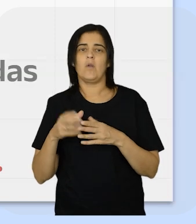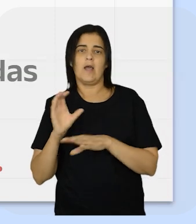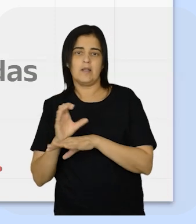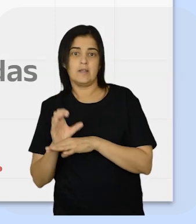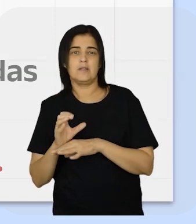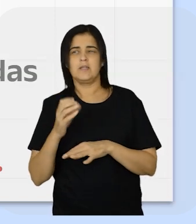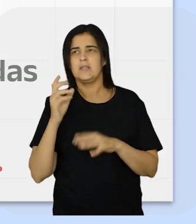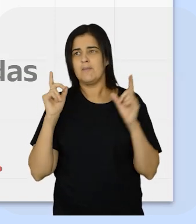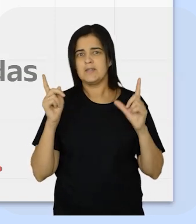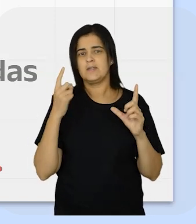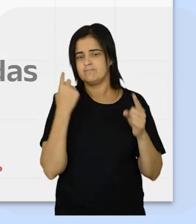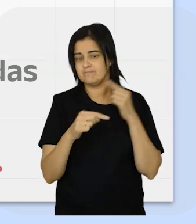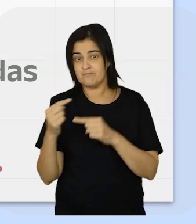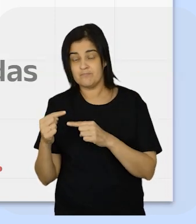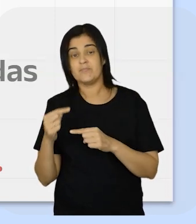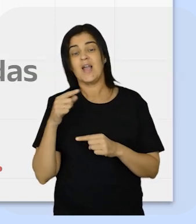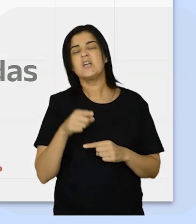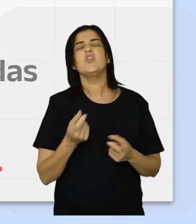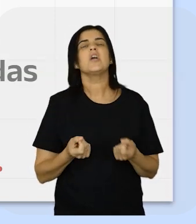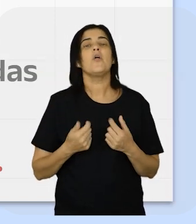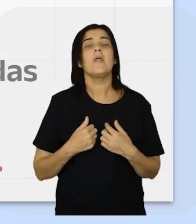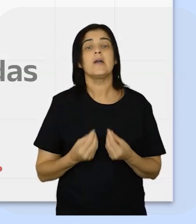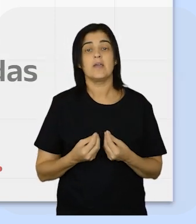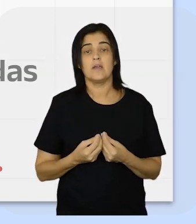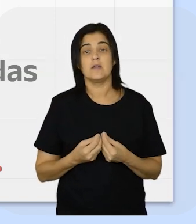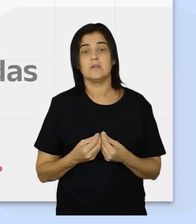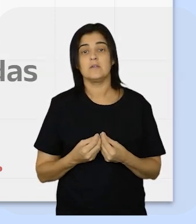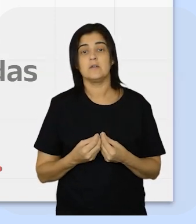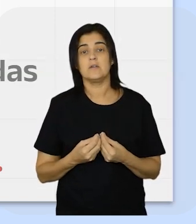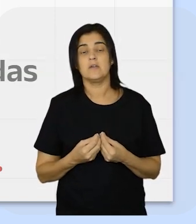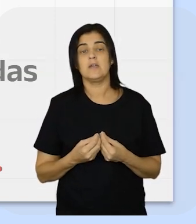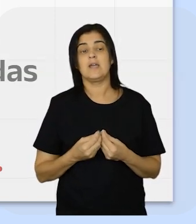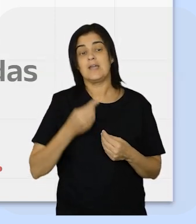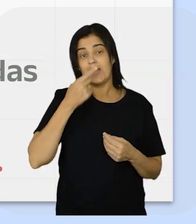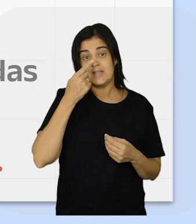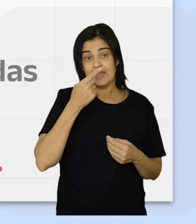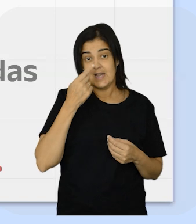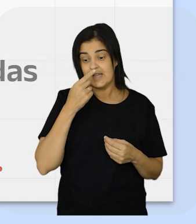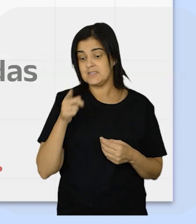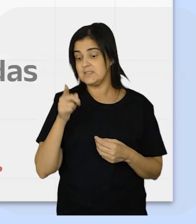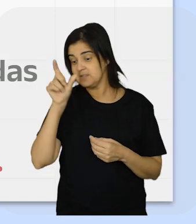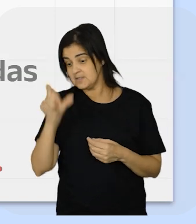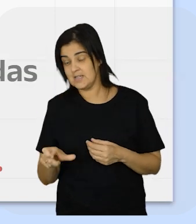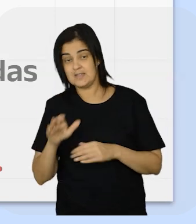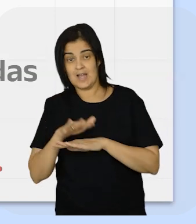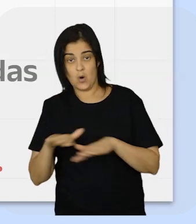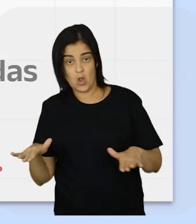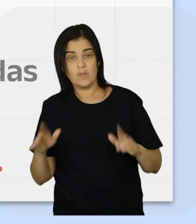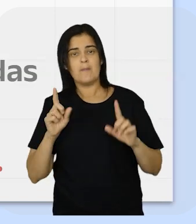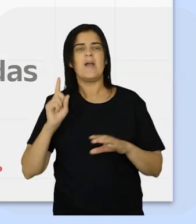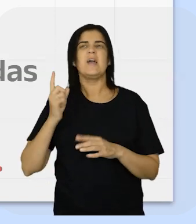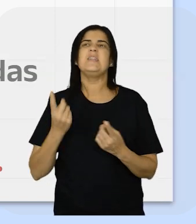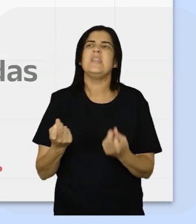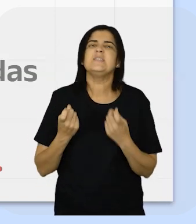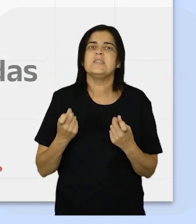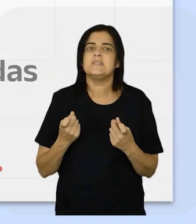tantos otros, lo que nos permite es que el interés del alumno y también las